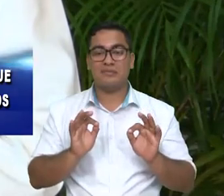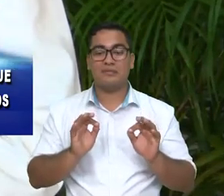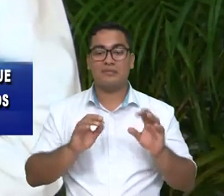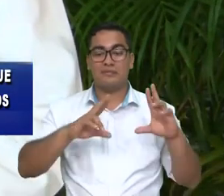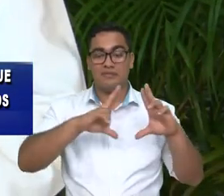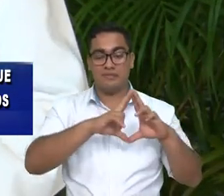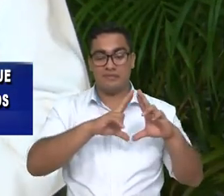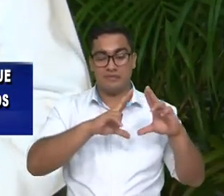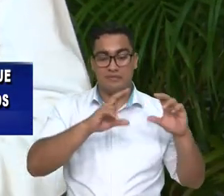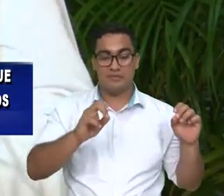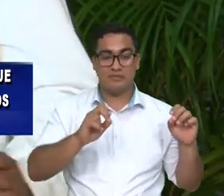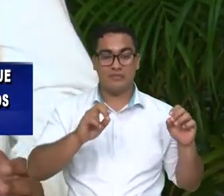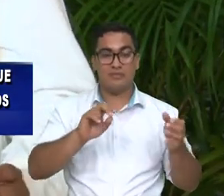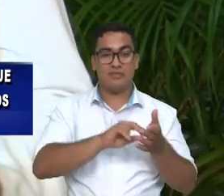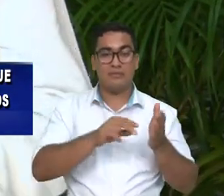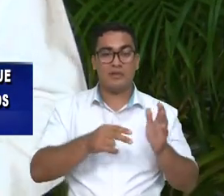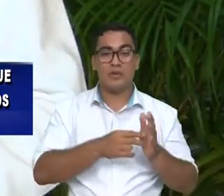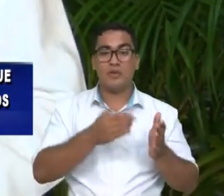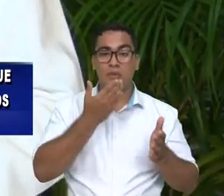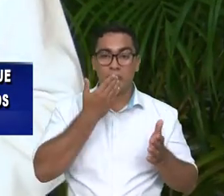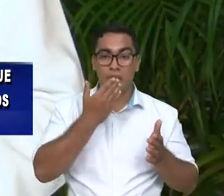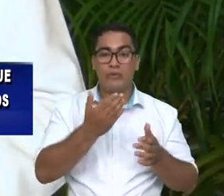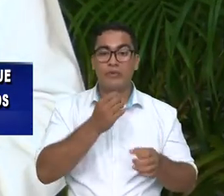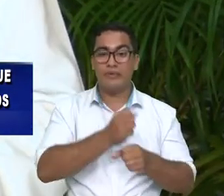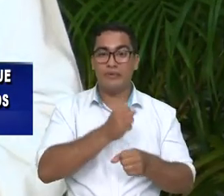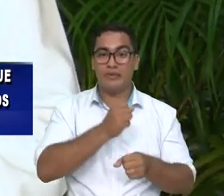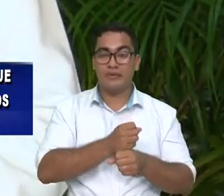nicaragüense todo lo que ellos han venido trabajando, que sabemos